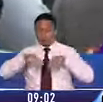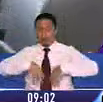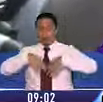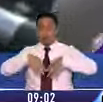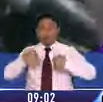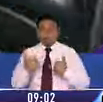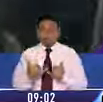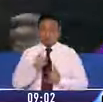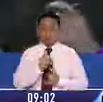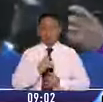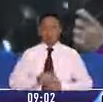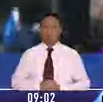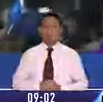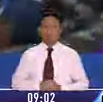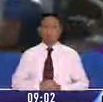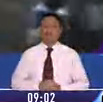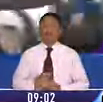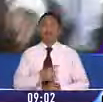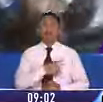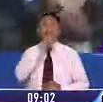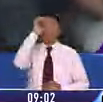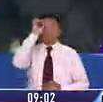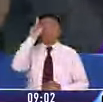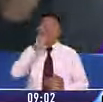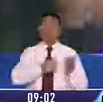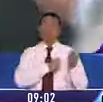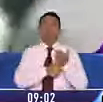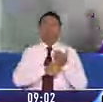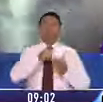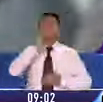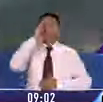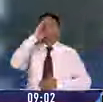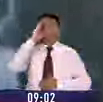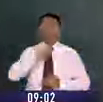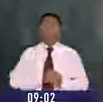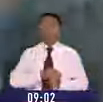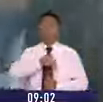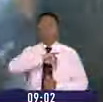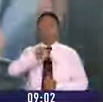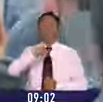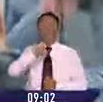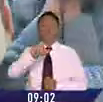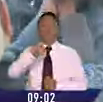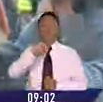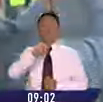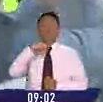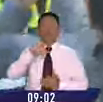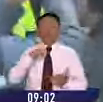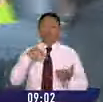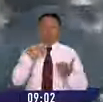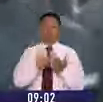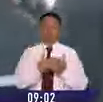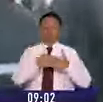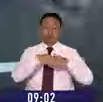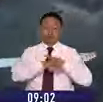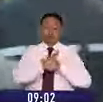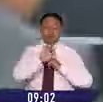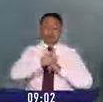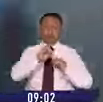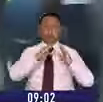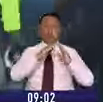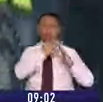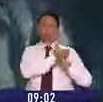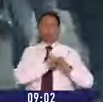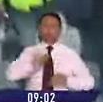hecho. Muchas gracias. Gracias. Bueno, han sido las palabras del ministro del Interior, Juan Zapata, quien hace su ingreso a esta hora de la